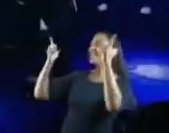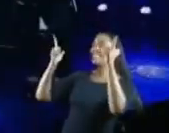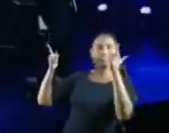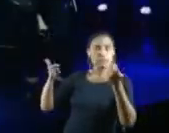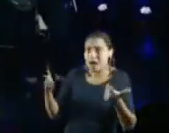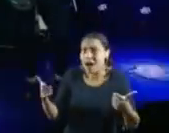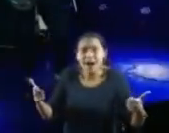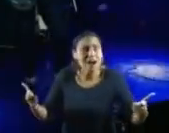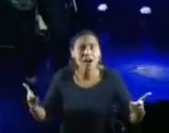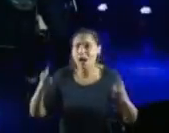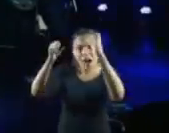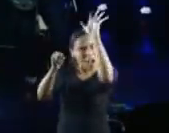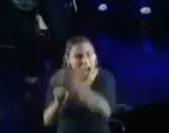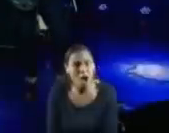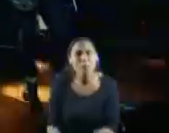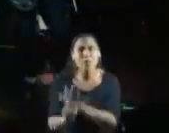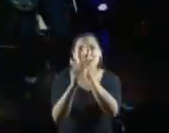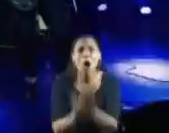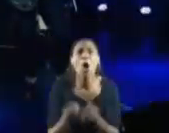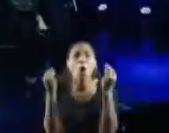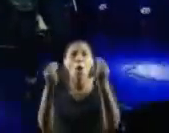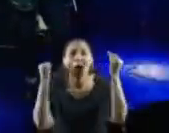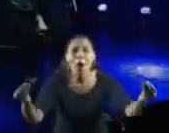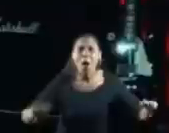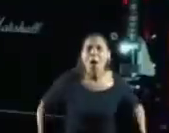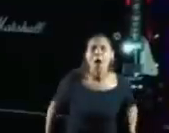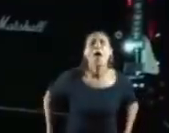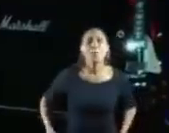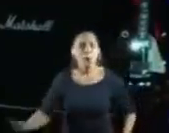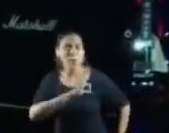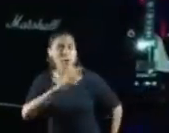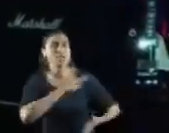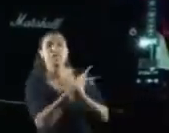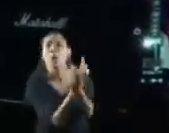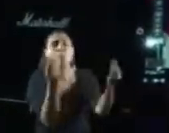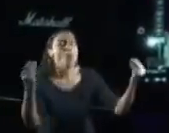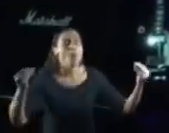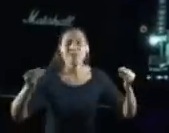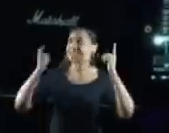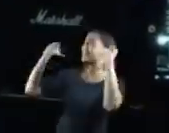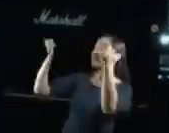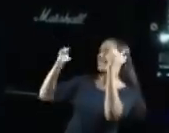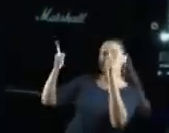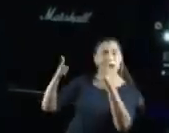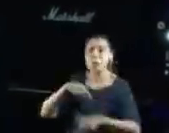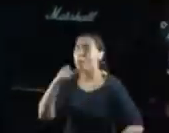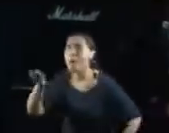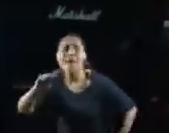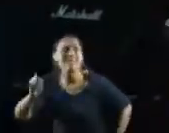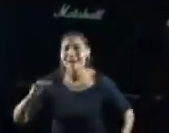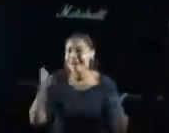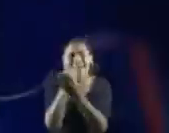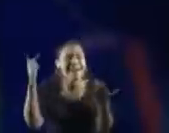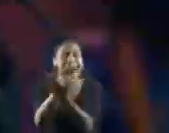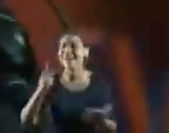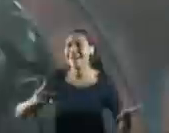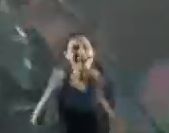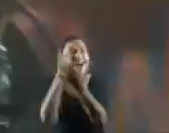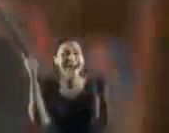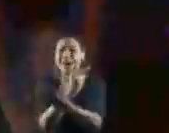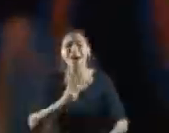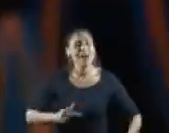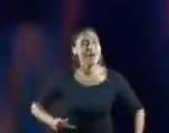diversión. Represión, represión. Mucha policía, poca diversión. Un error,